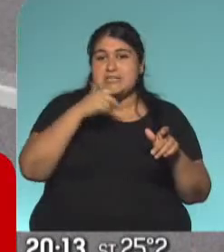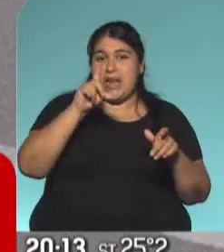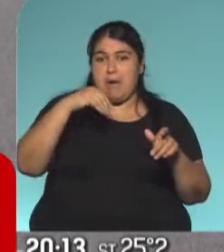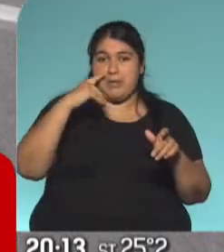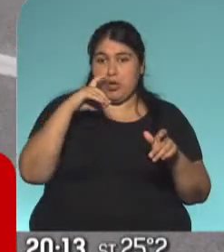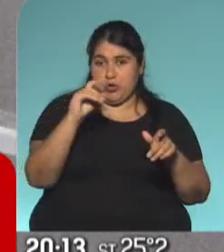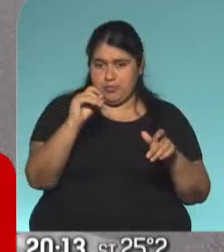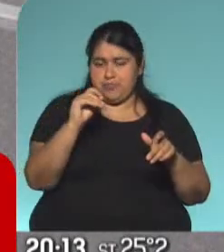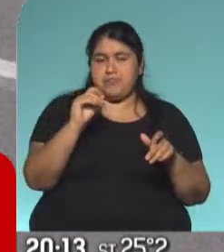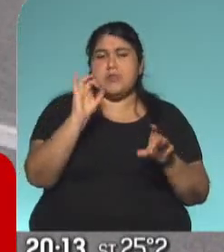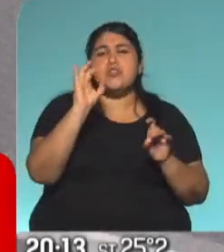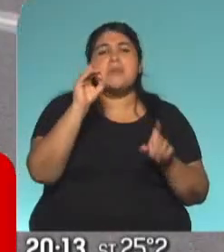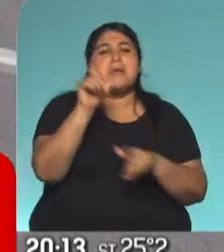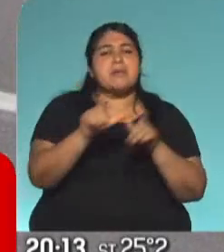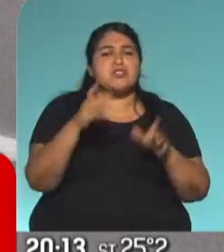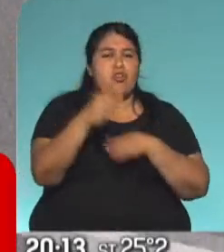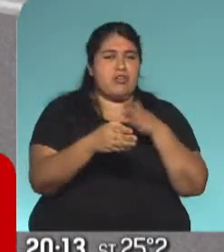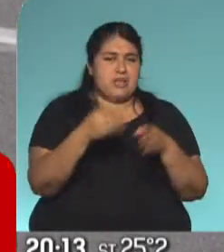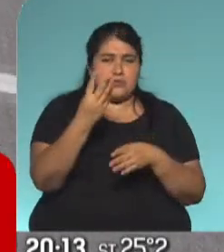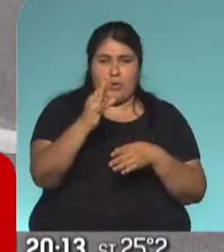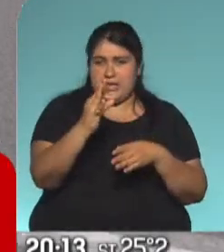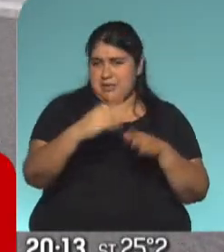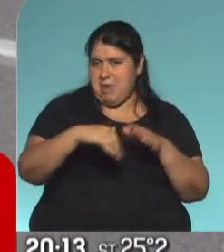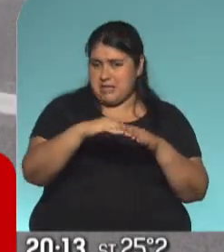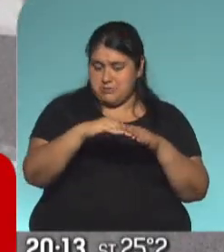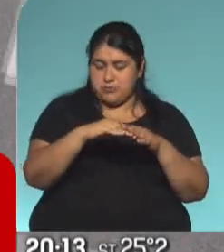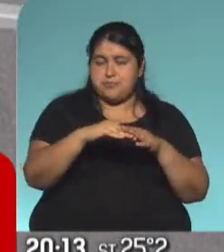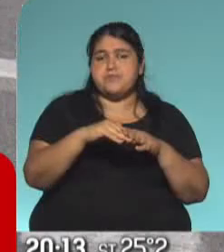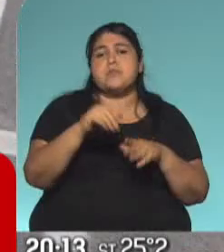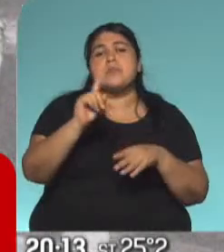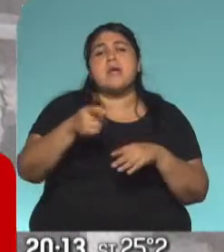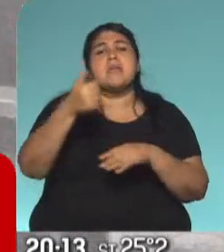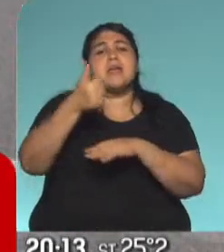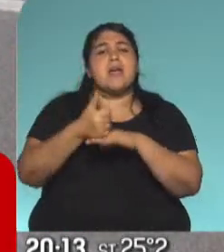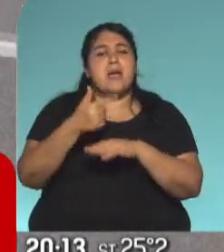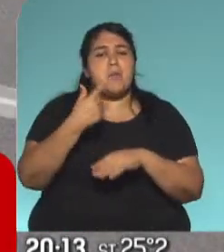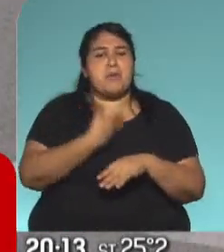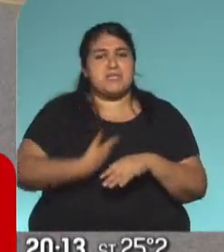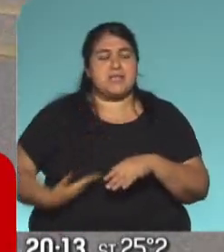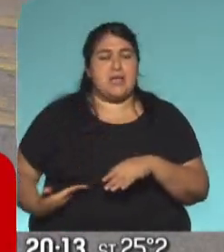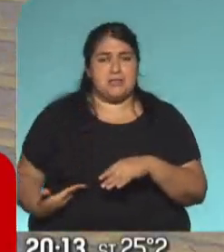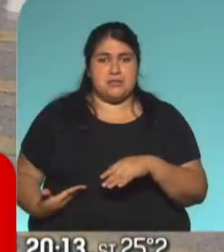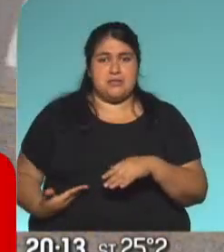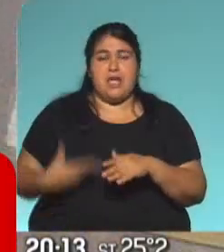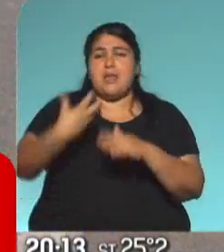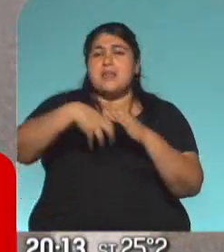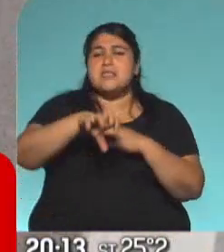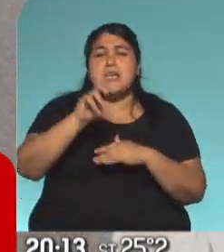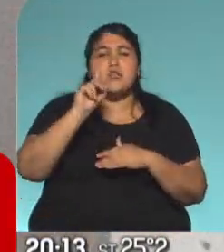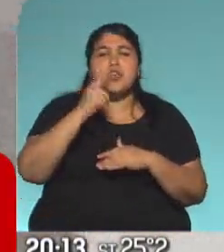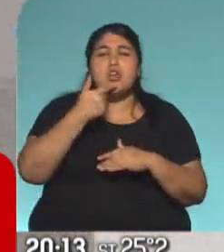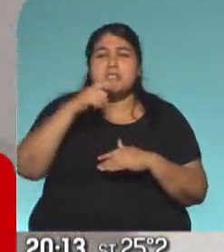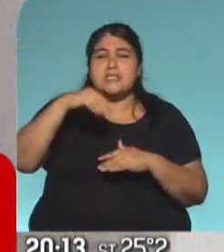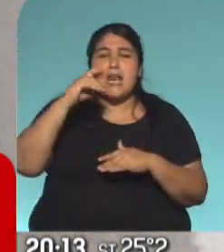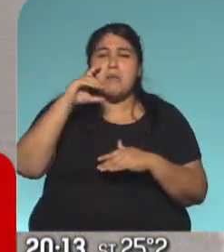Así es, recibido por los familiares. También estaba el presidente del Centro Islámico de la República